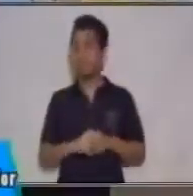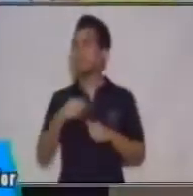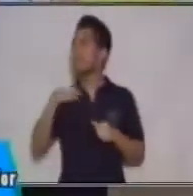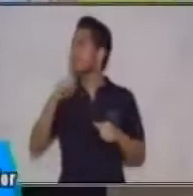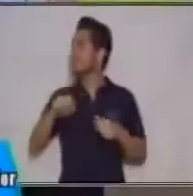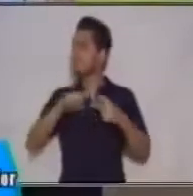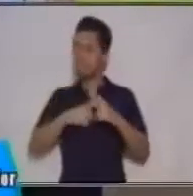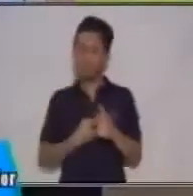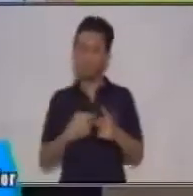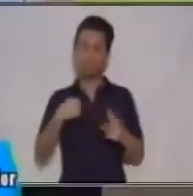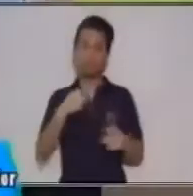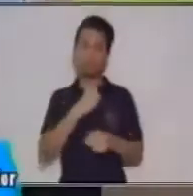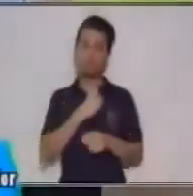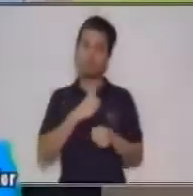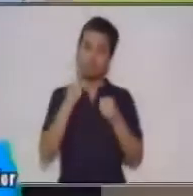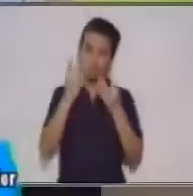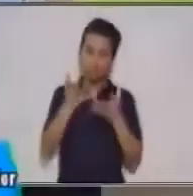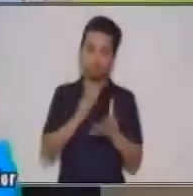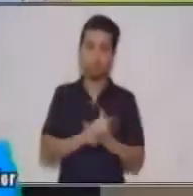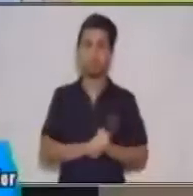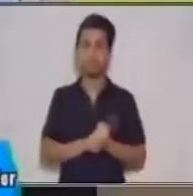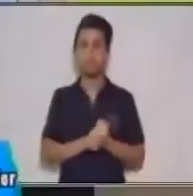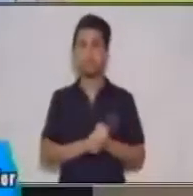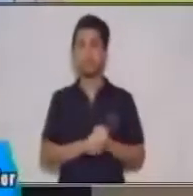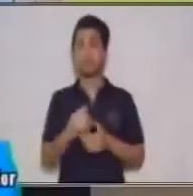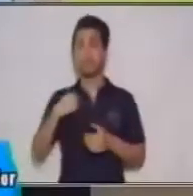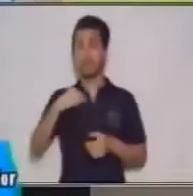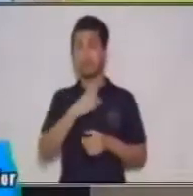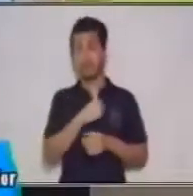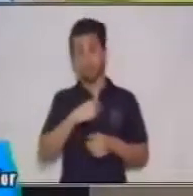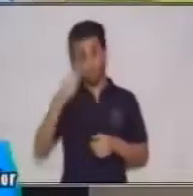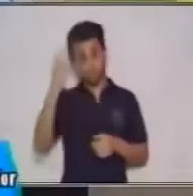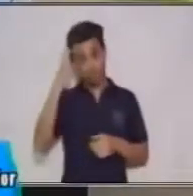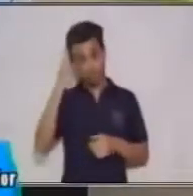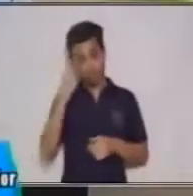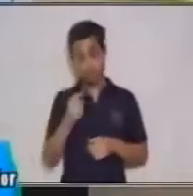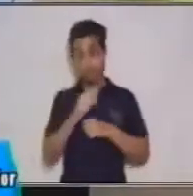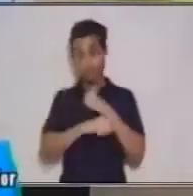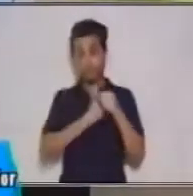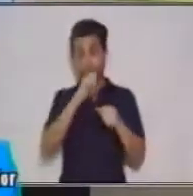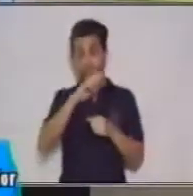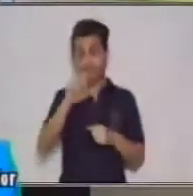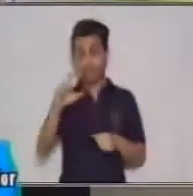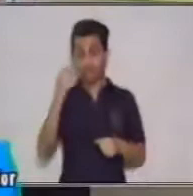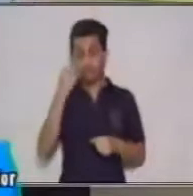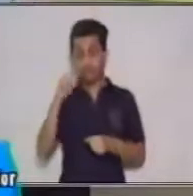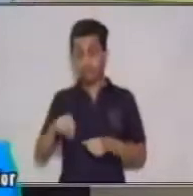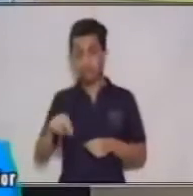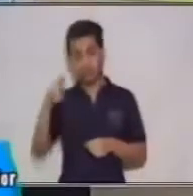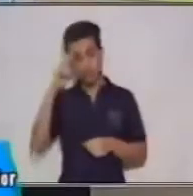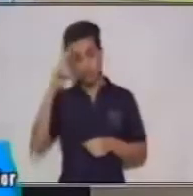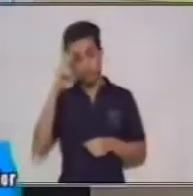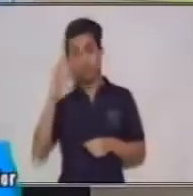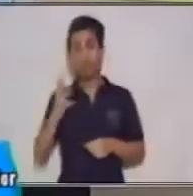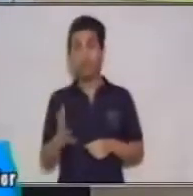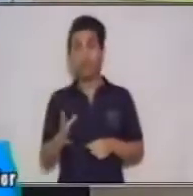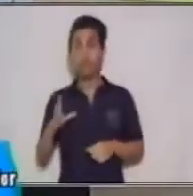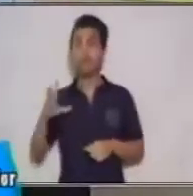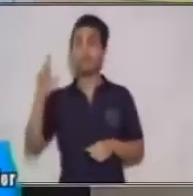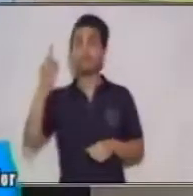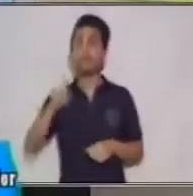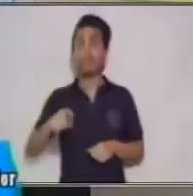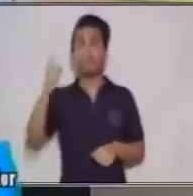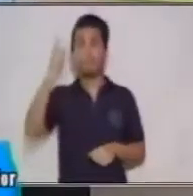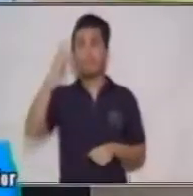empezar, quiero decirte algo. Cuando nosotros pensamos en una fracción, debemos recordar que en unidades